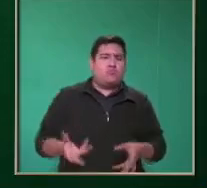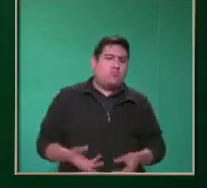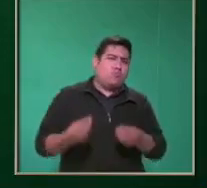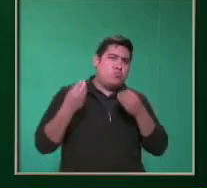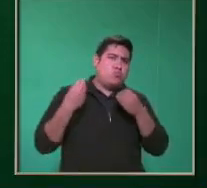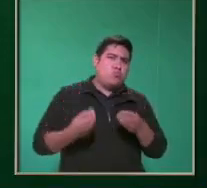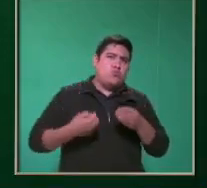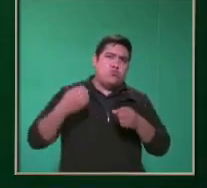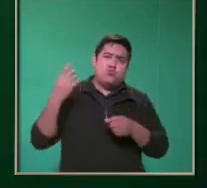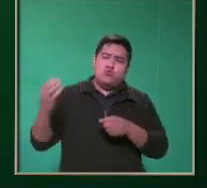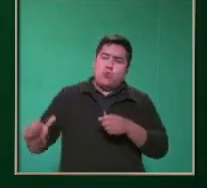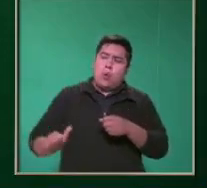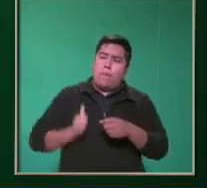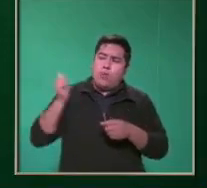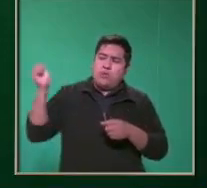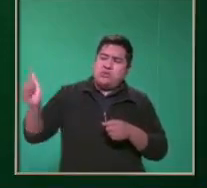asunto